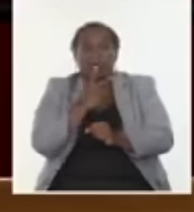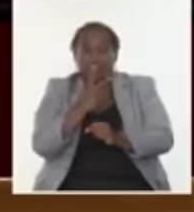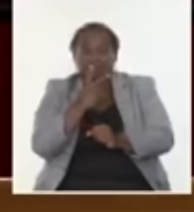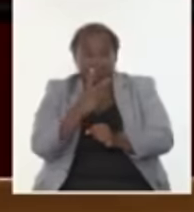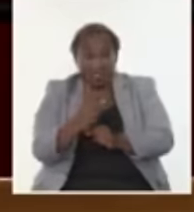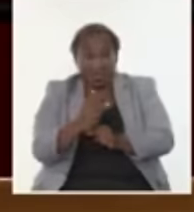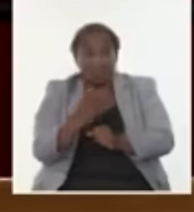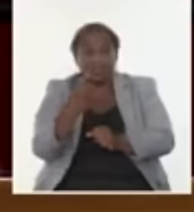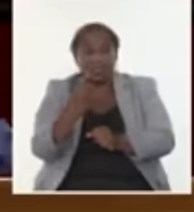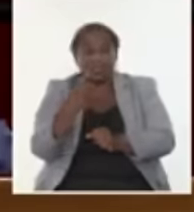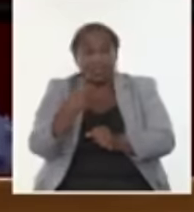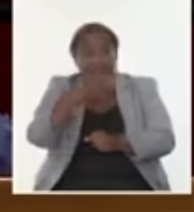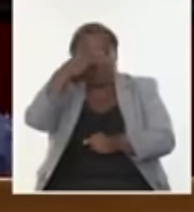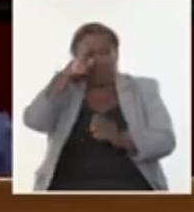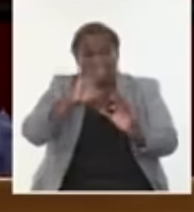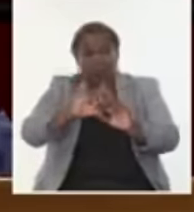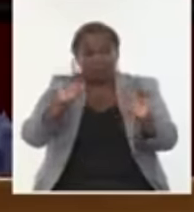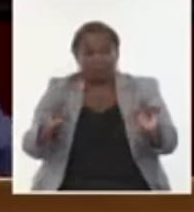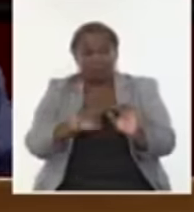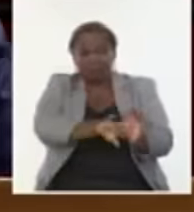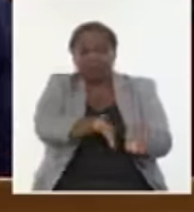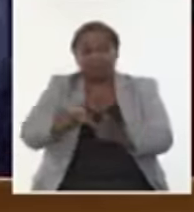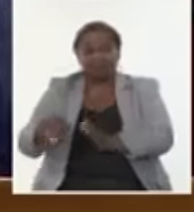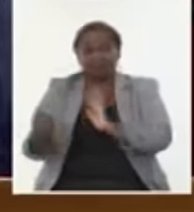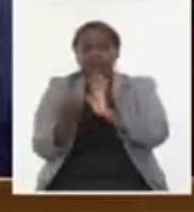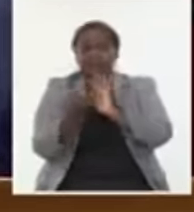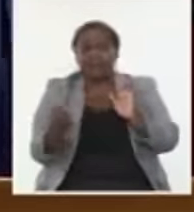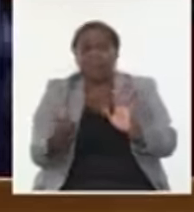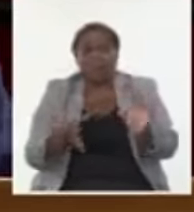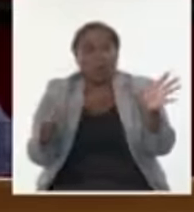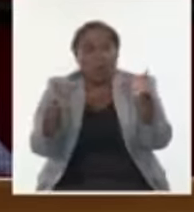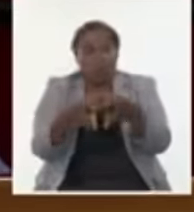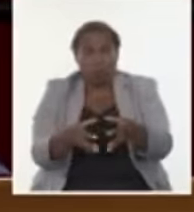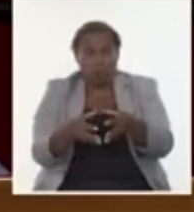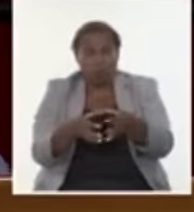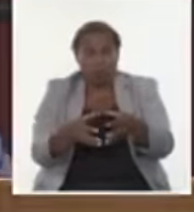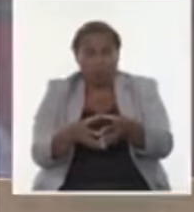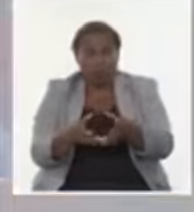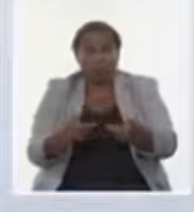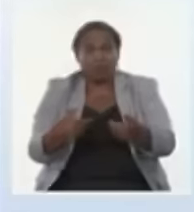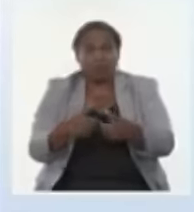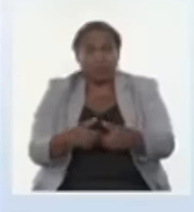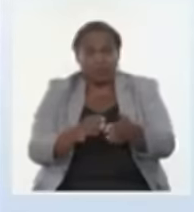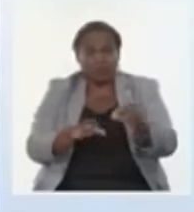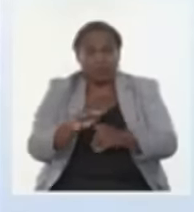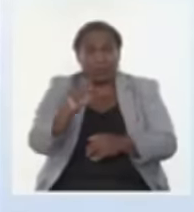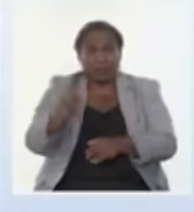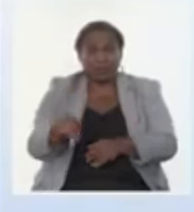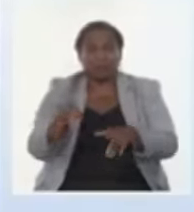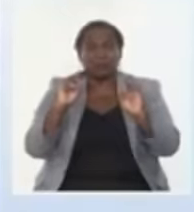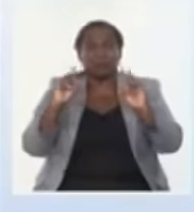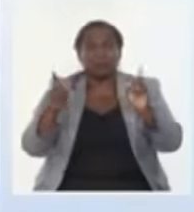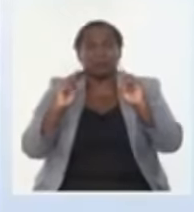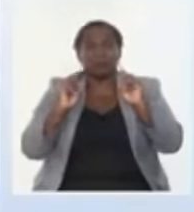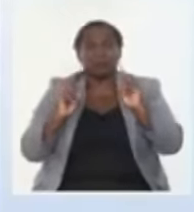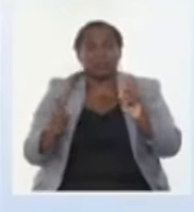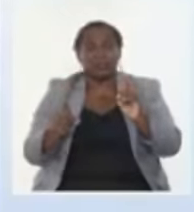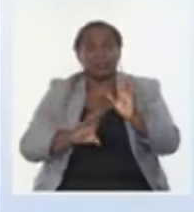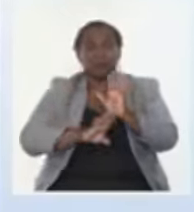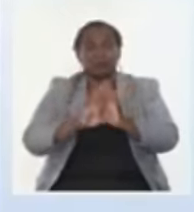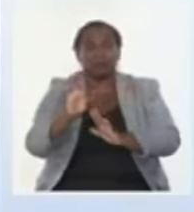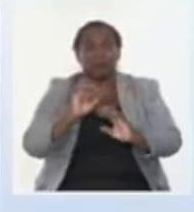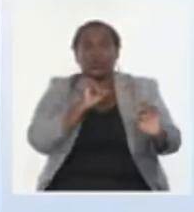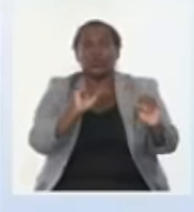país. Se aprobó en el Comité Ejecutivo del Consejo de Ministros una política para el desarrollo y el